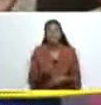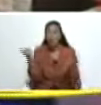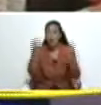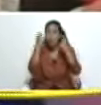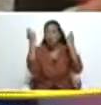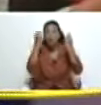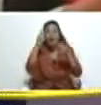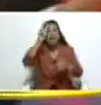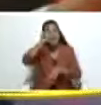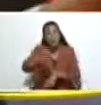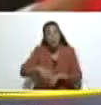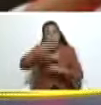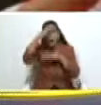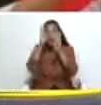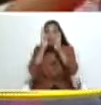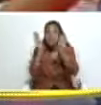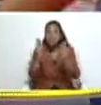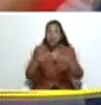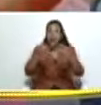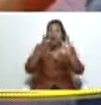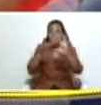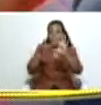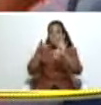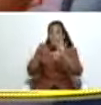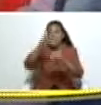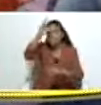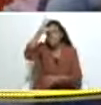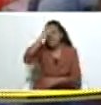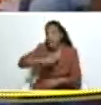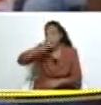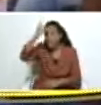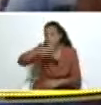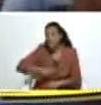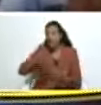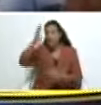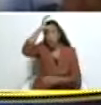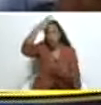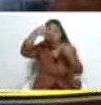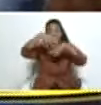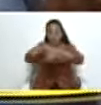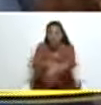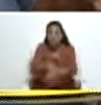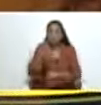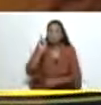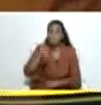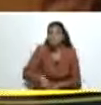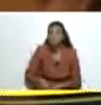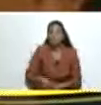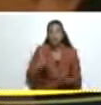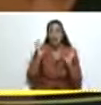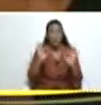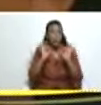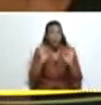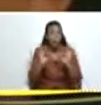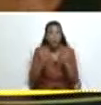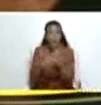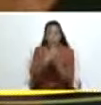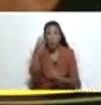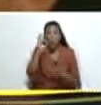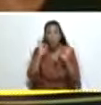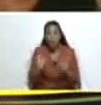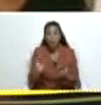Jornadas periódicas de atención y canetización de personas con discapacidad por parte del CONATI, en particular en zonas